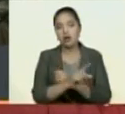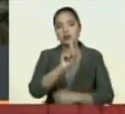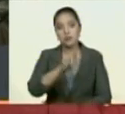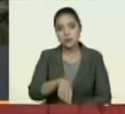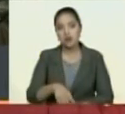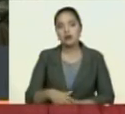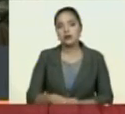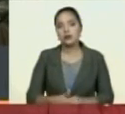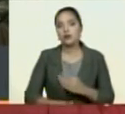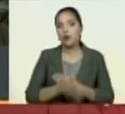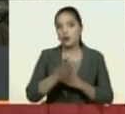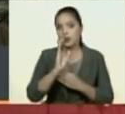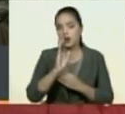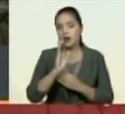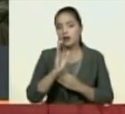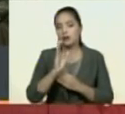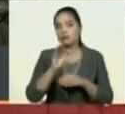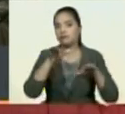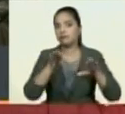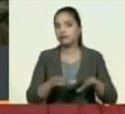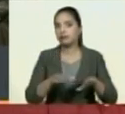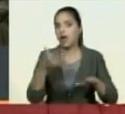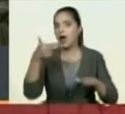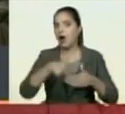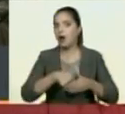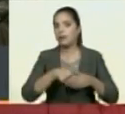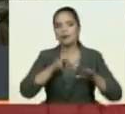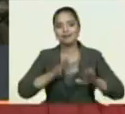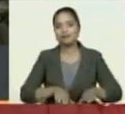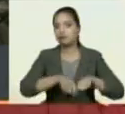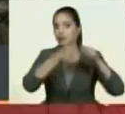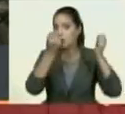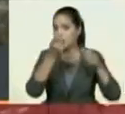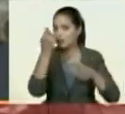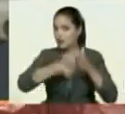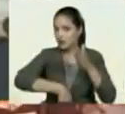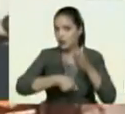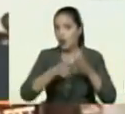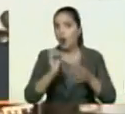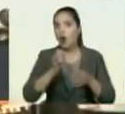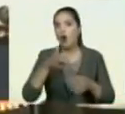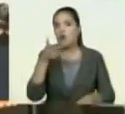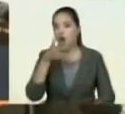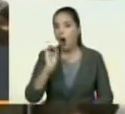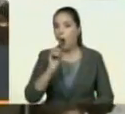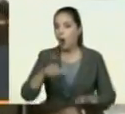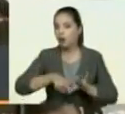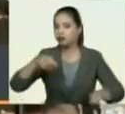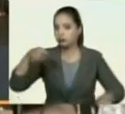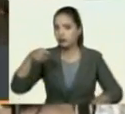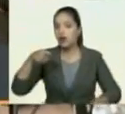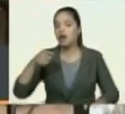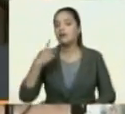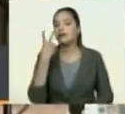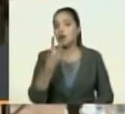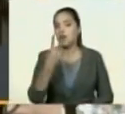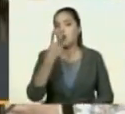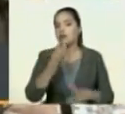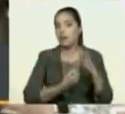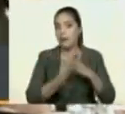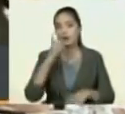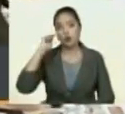También se mantiene la suspensión del porte de armas de fuego y armas blancas. Desde el 2 de mayo, recordemos que